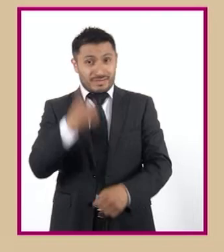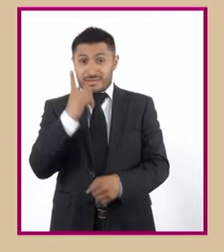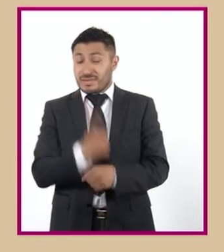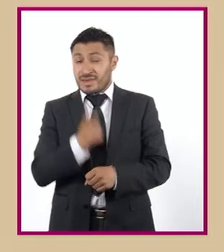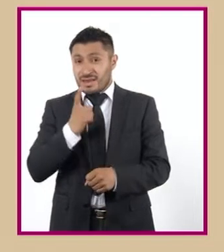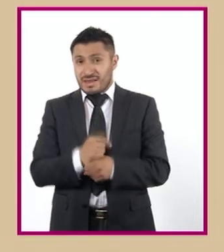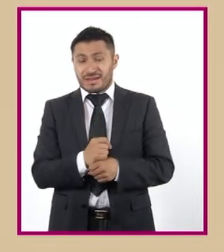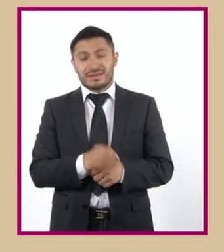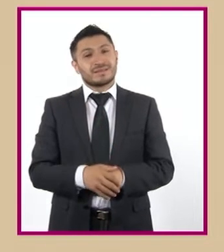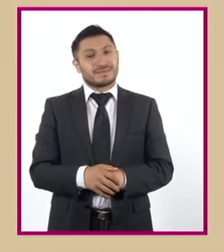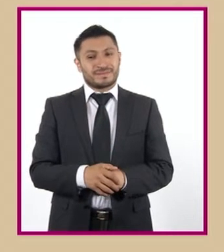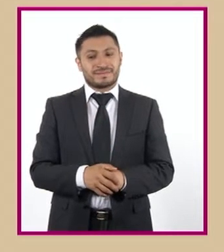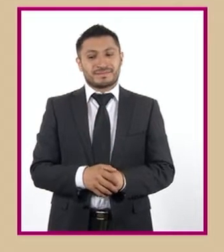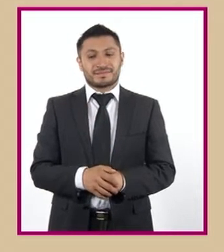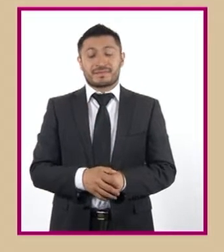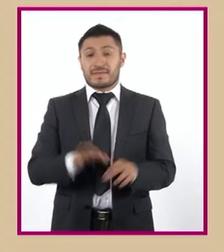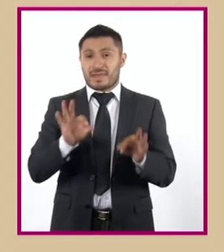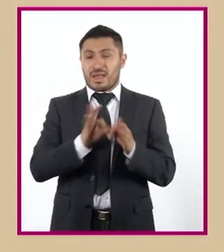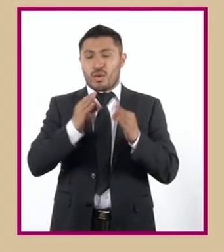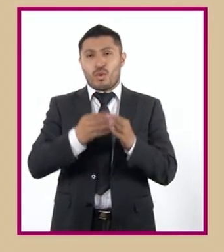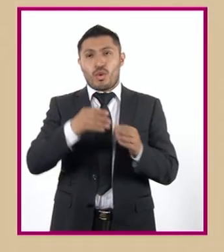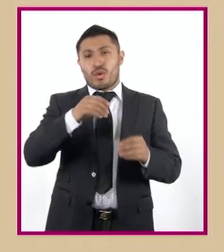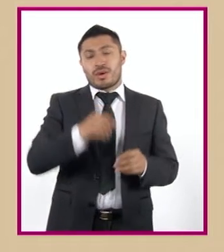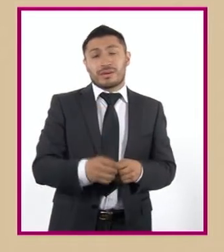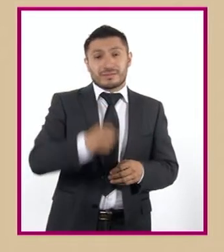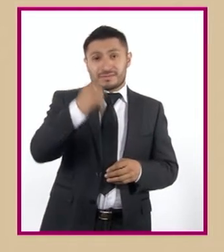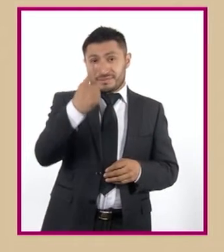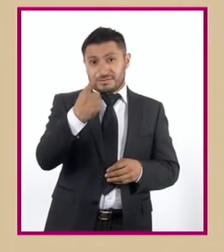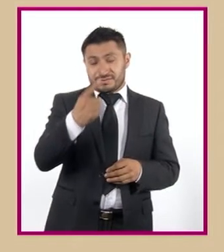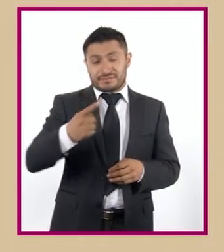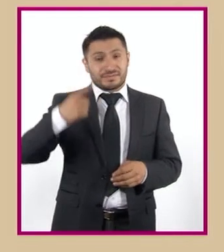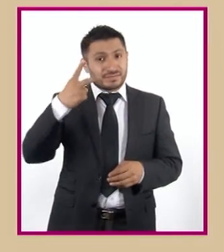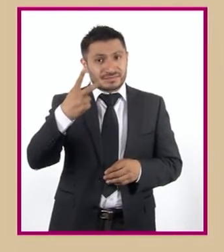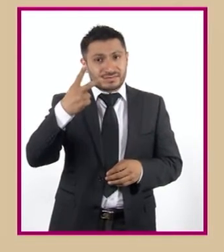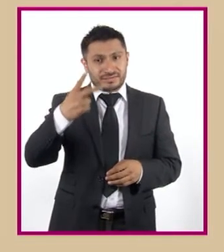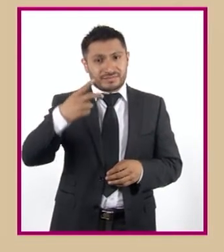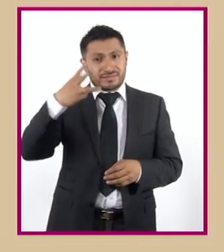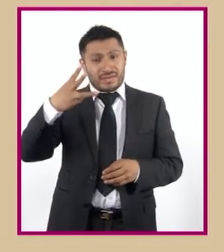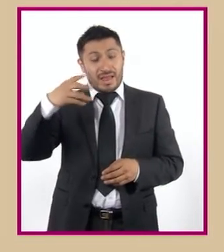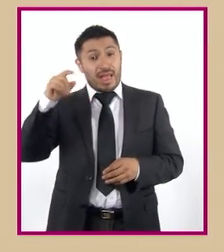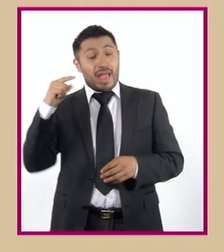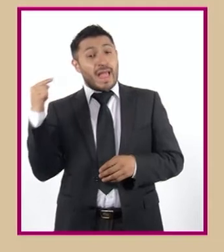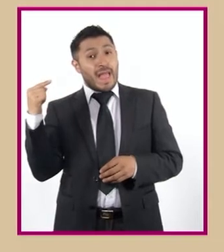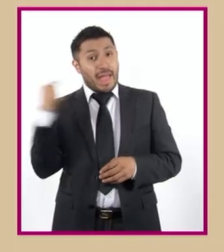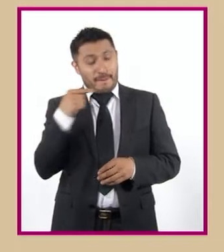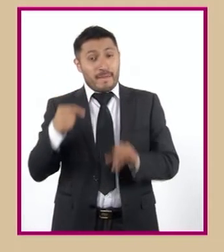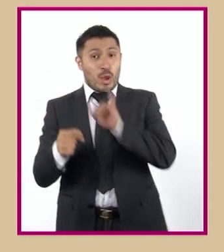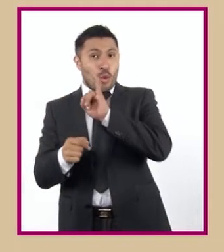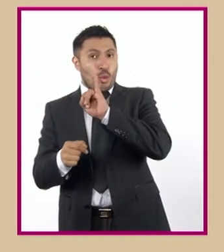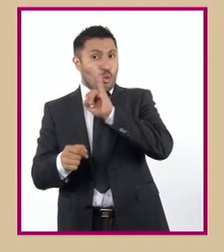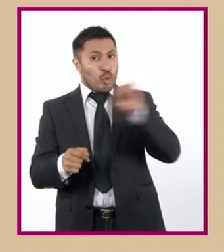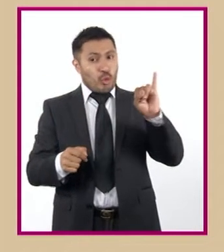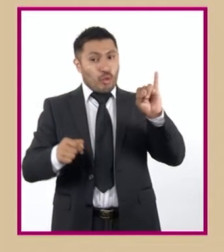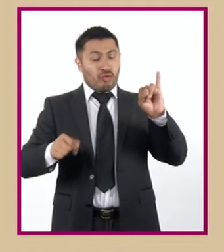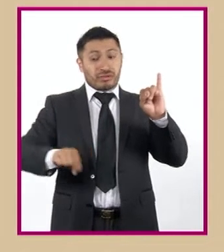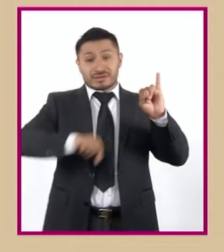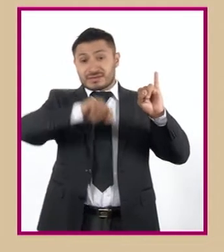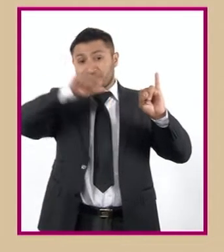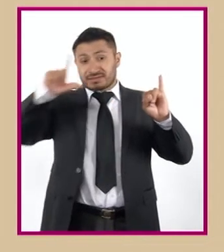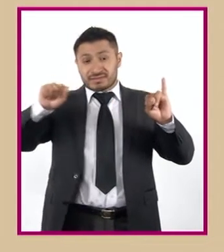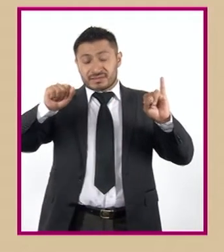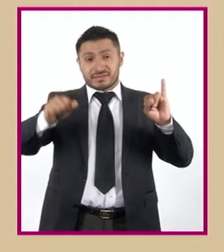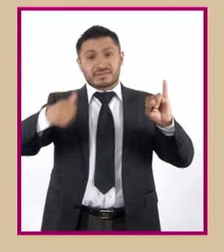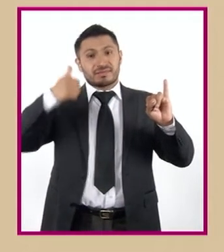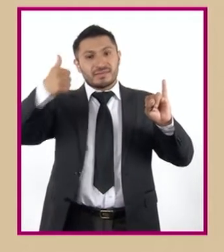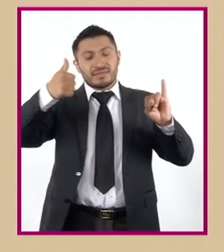Primero, la figura tiene que avanzar 3 espacios a la izquierda y 6 espacios hacia